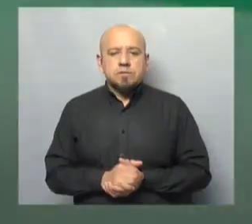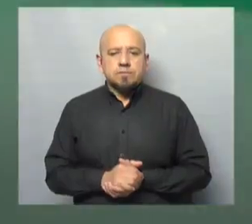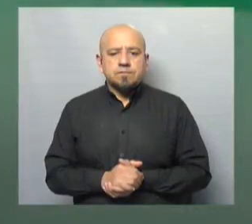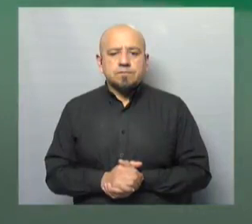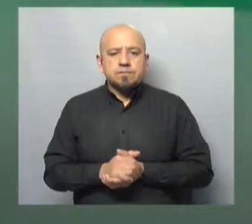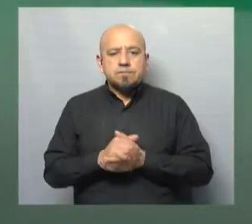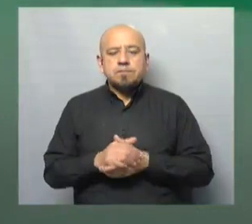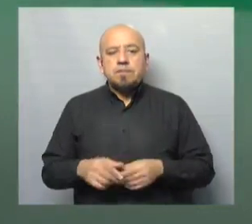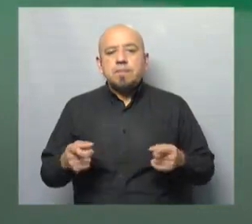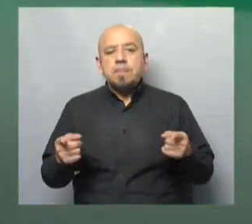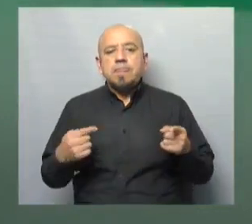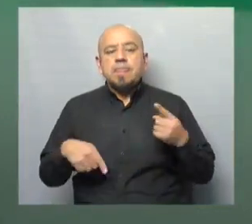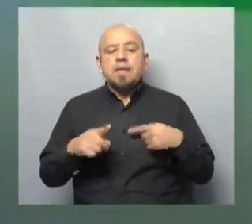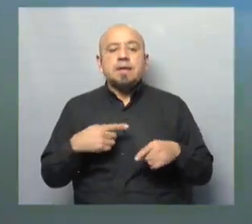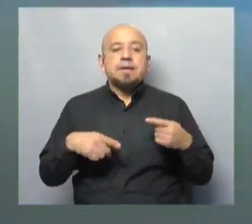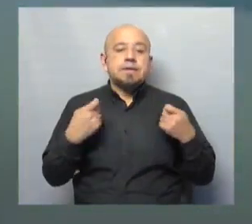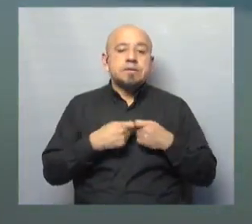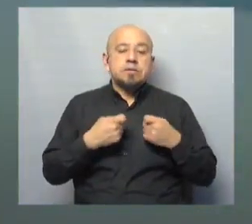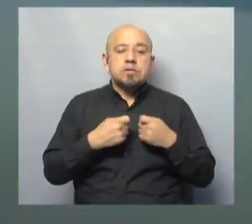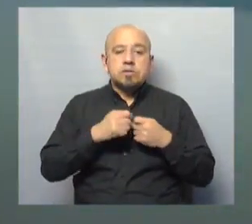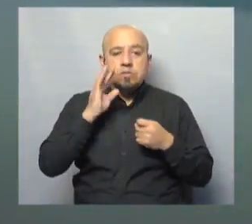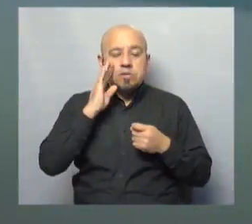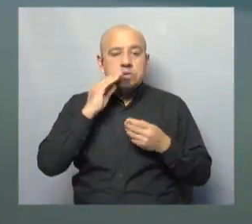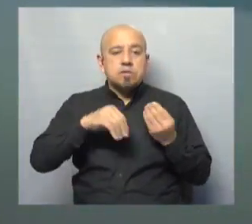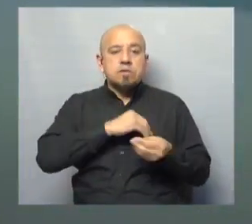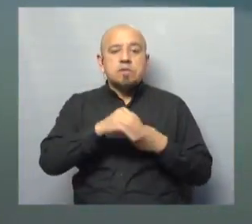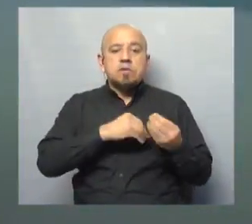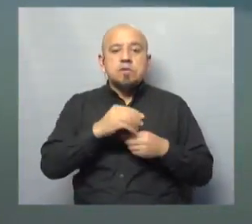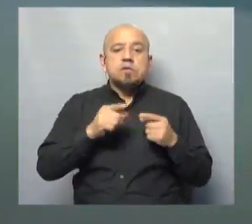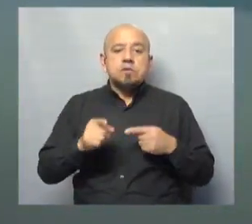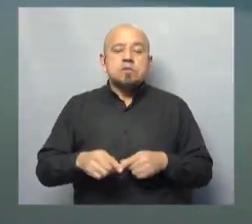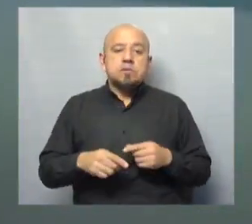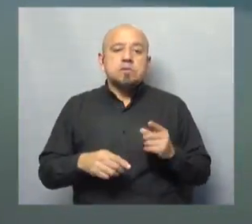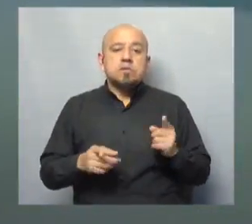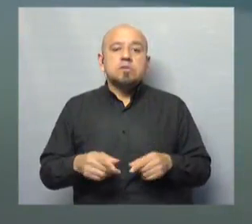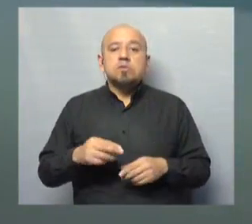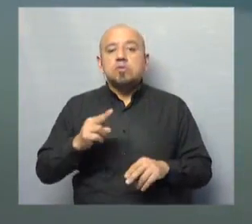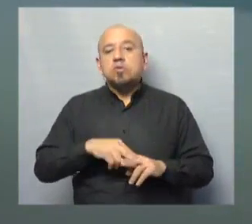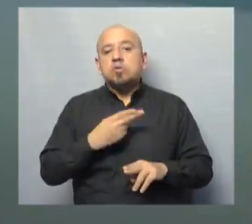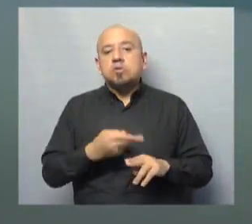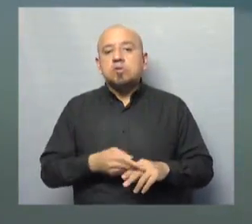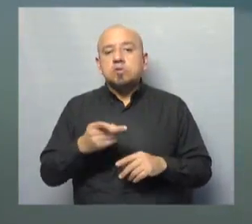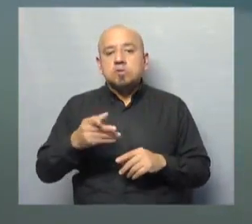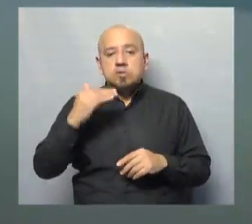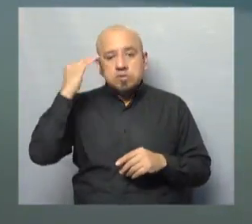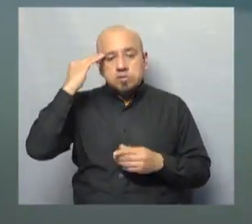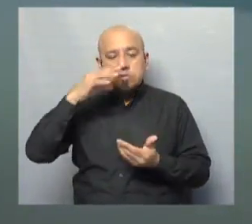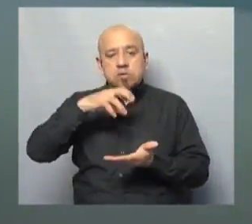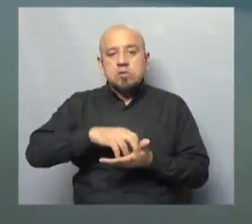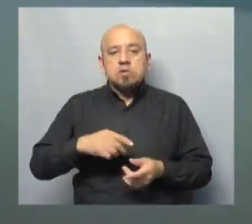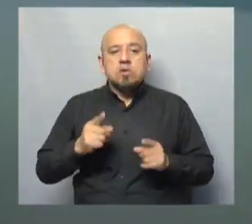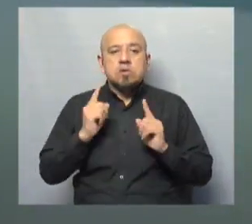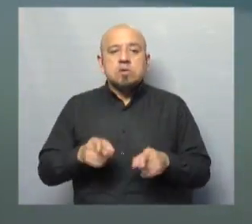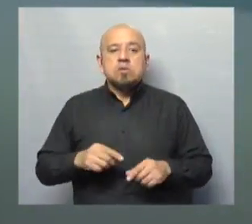desde la asociación que nuclea madres y familiares de detenidos-desaparecidos se condenó el nuevo ataque que recibió en el memorial ya parte se